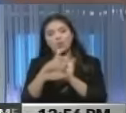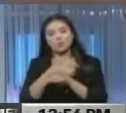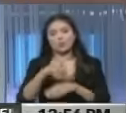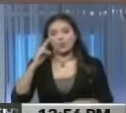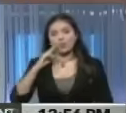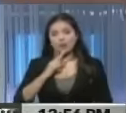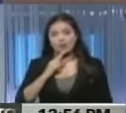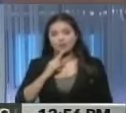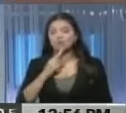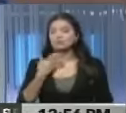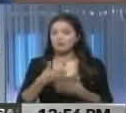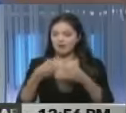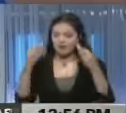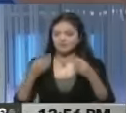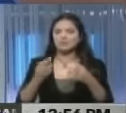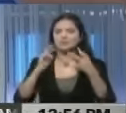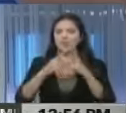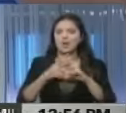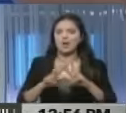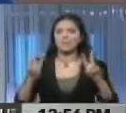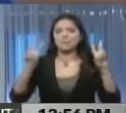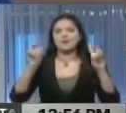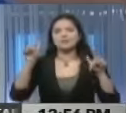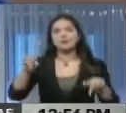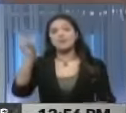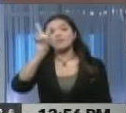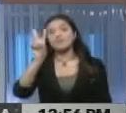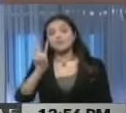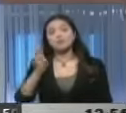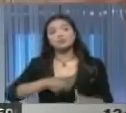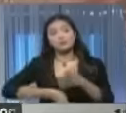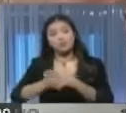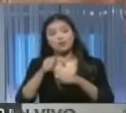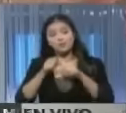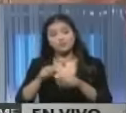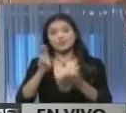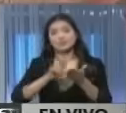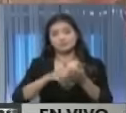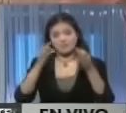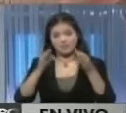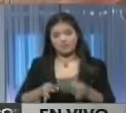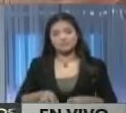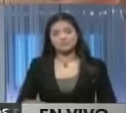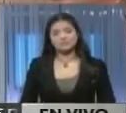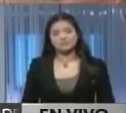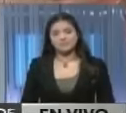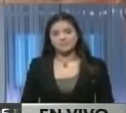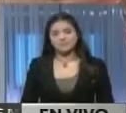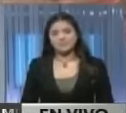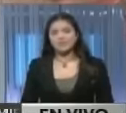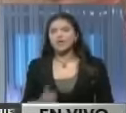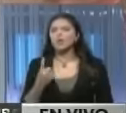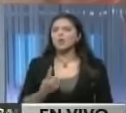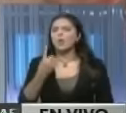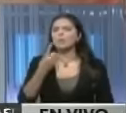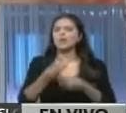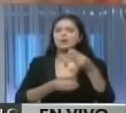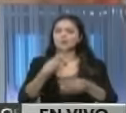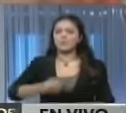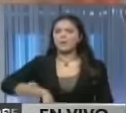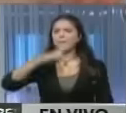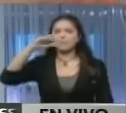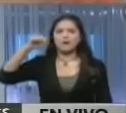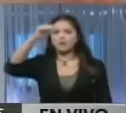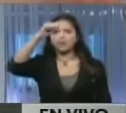bolivariano quien garantizó la paz en nuestro país y sigue garantizándolo. Lo primero que hizo el presidente Maduro